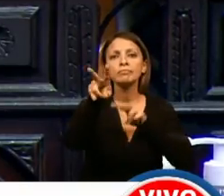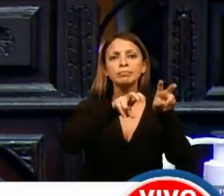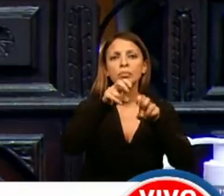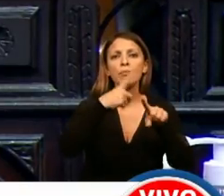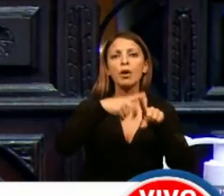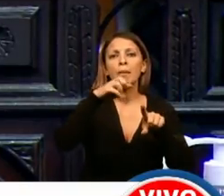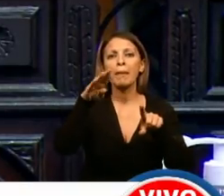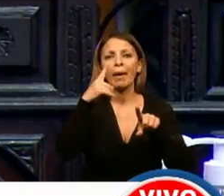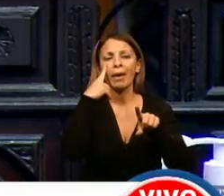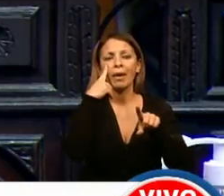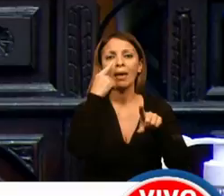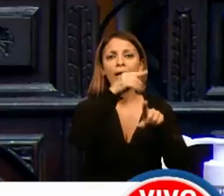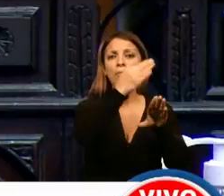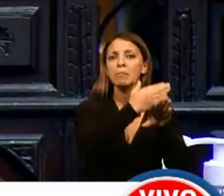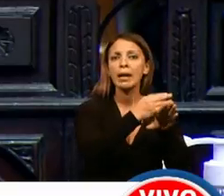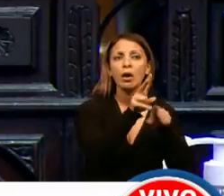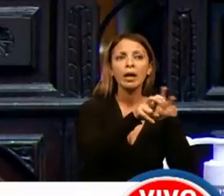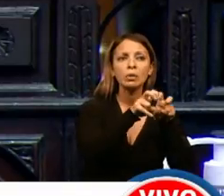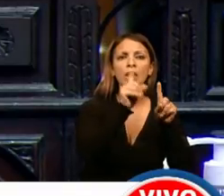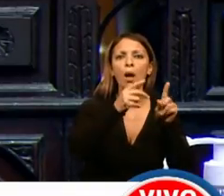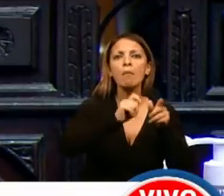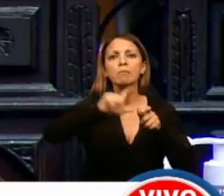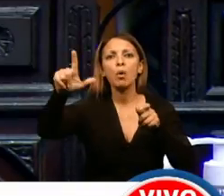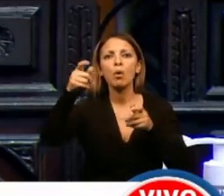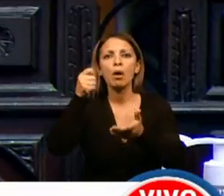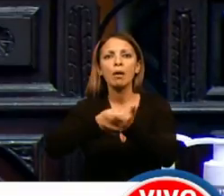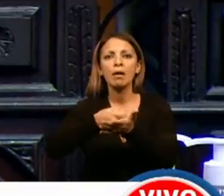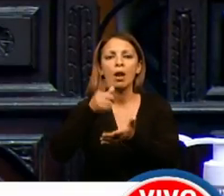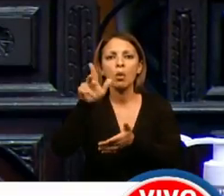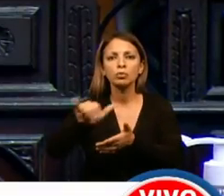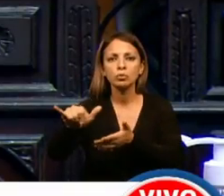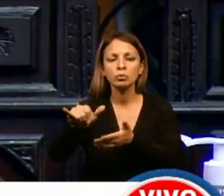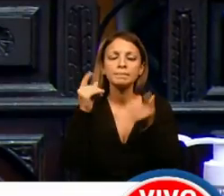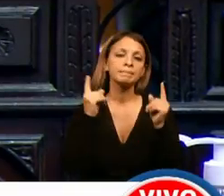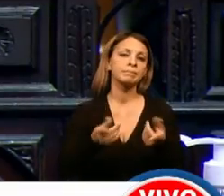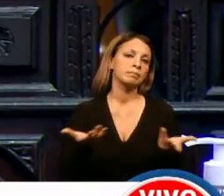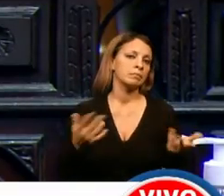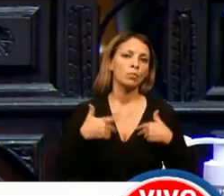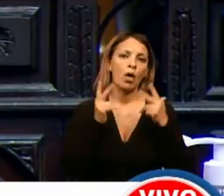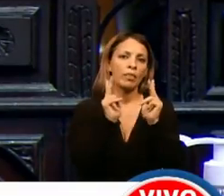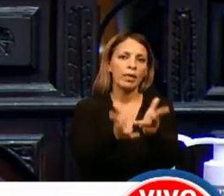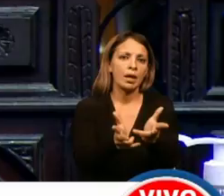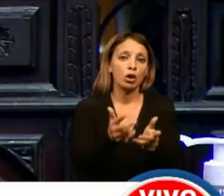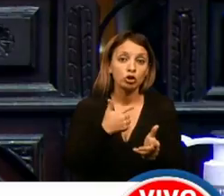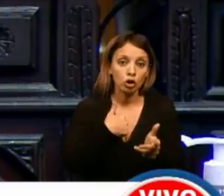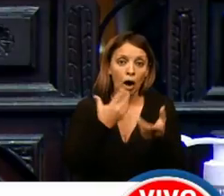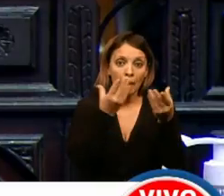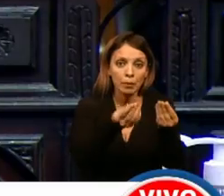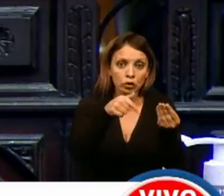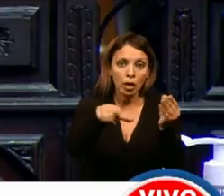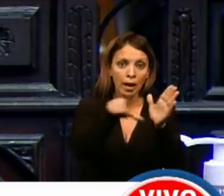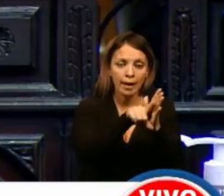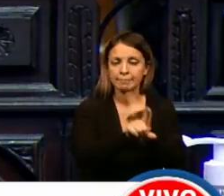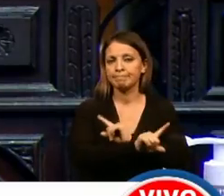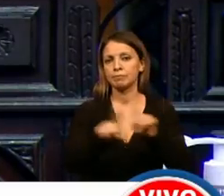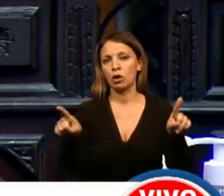y que más cara vamos a pagar la luz por lo tanto presidente permítame decirle no voy a acompañar y me voy